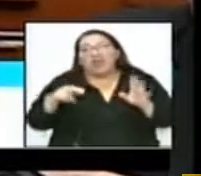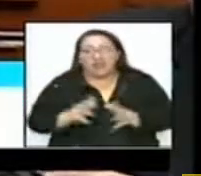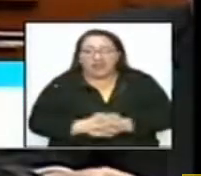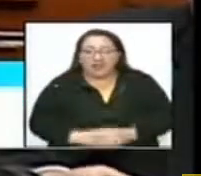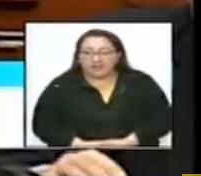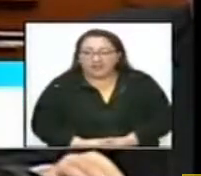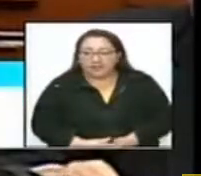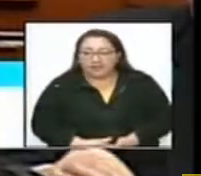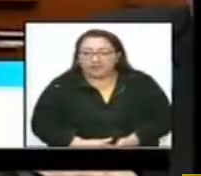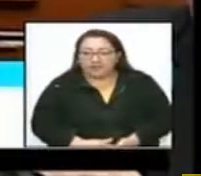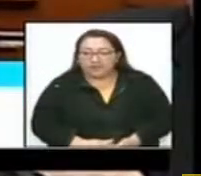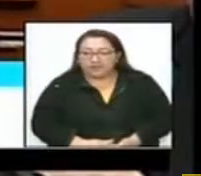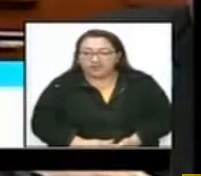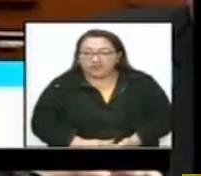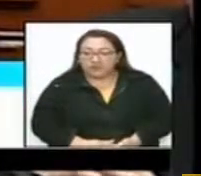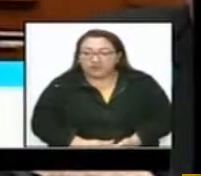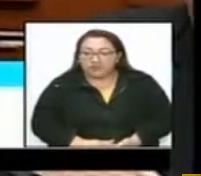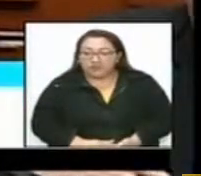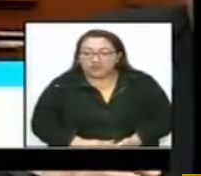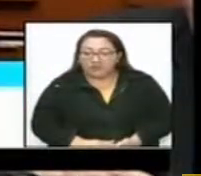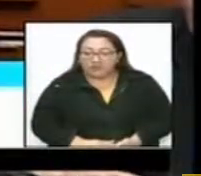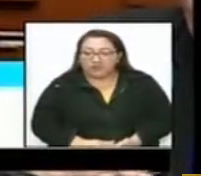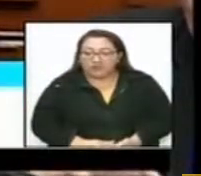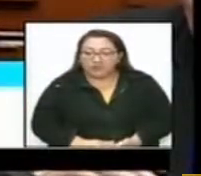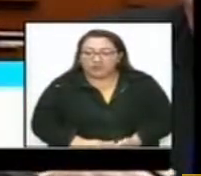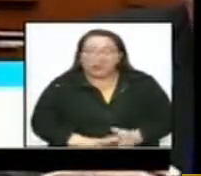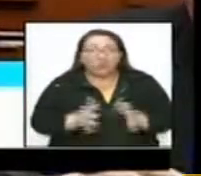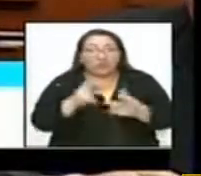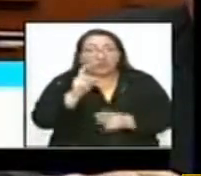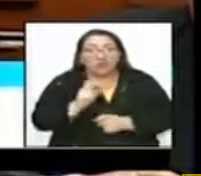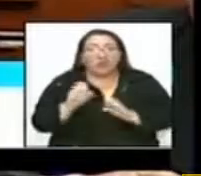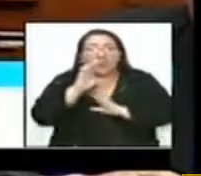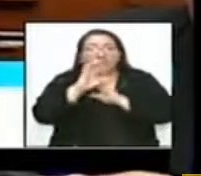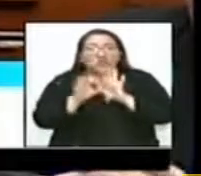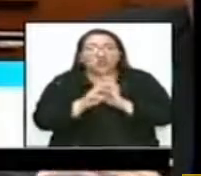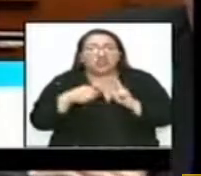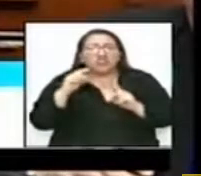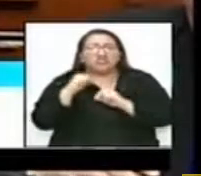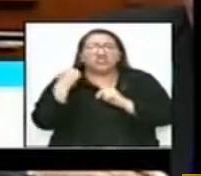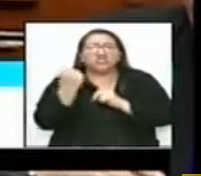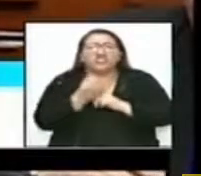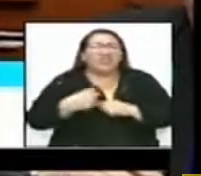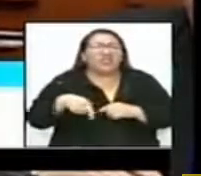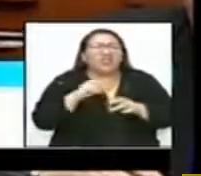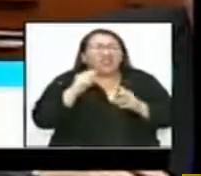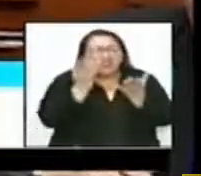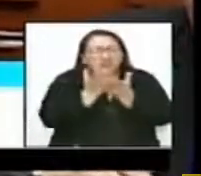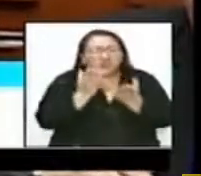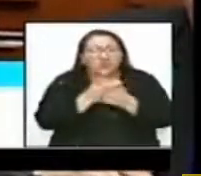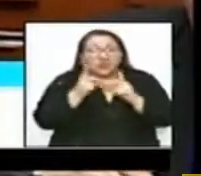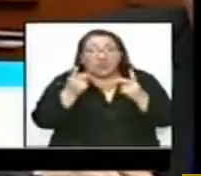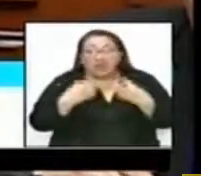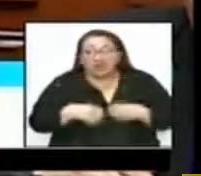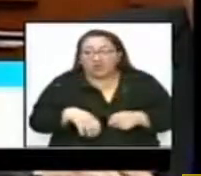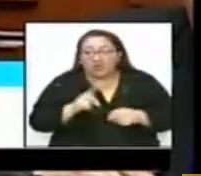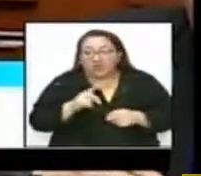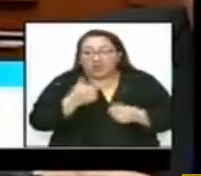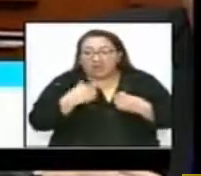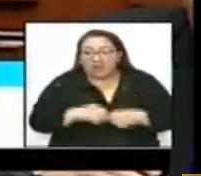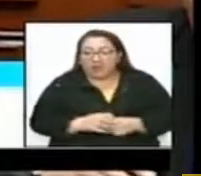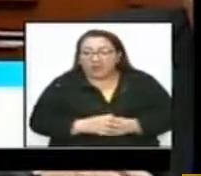matizar la propuesta si es la fundamentación 75 si las 75 el tribunal constitucional del año